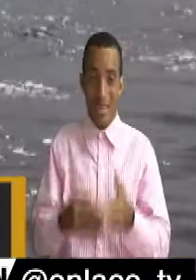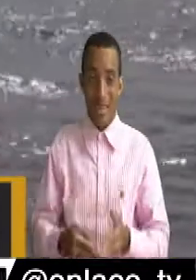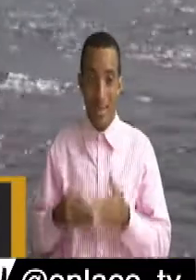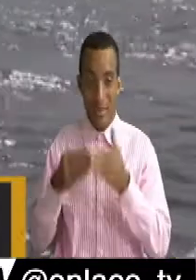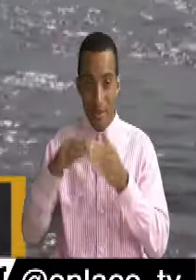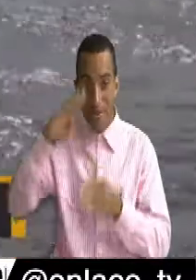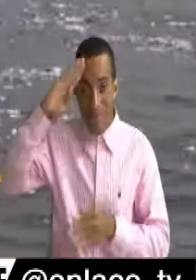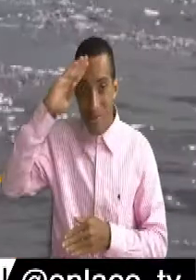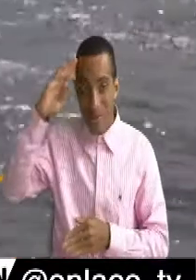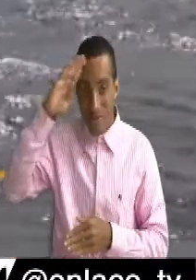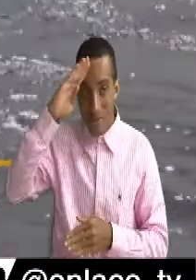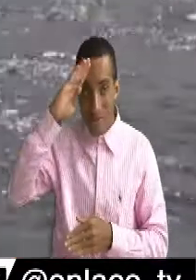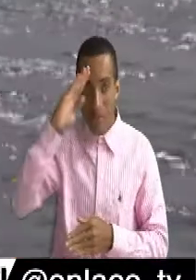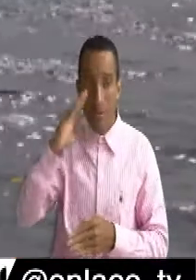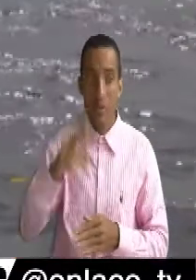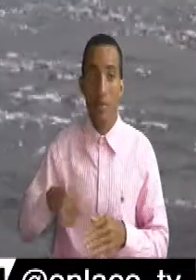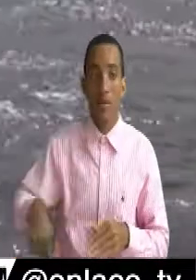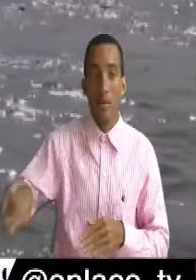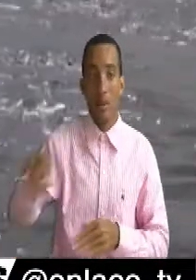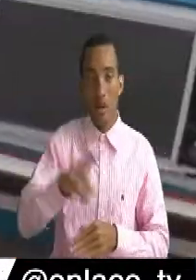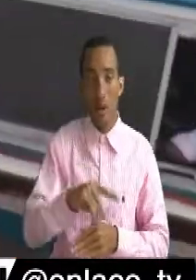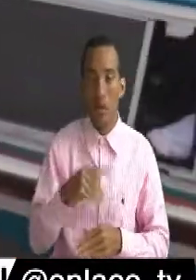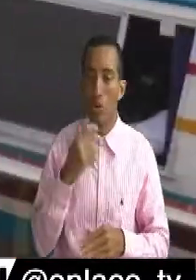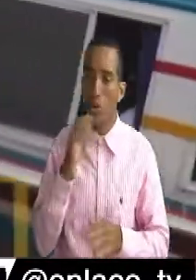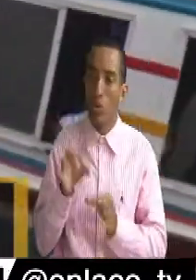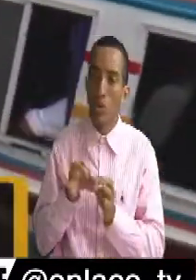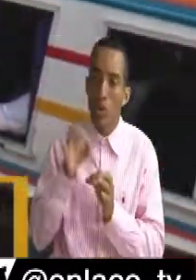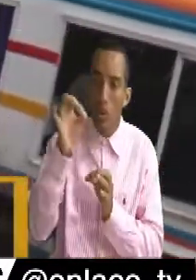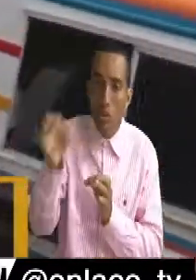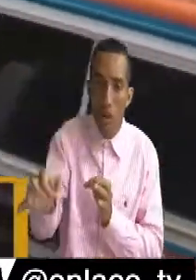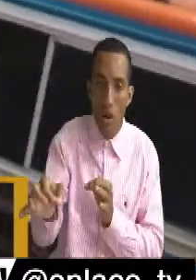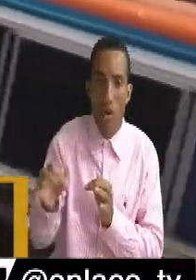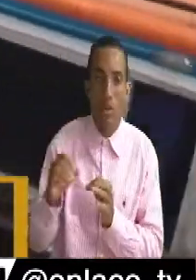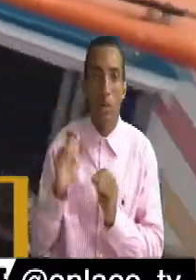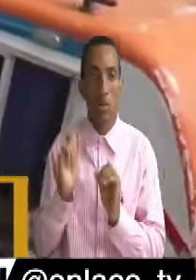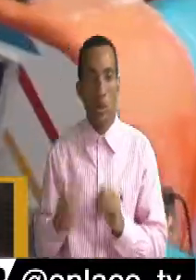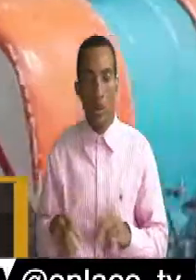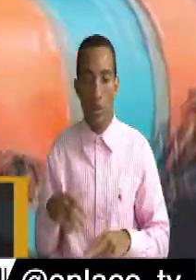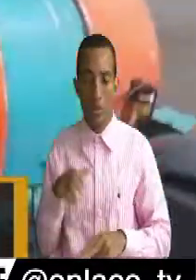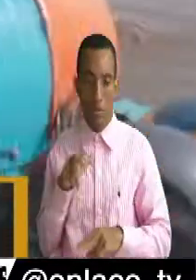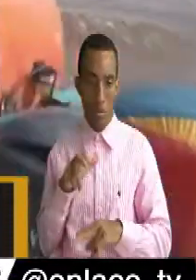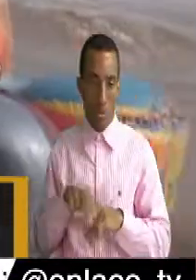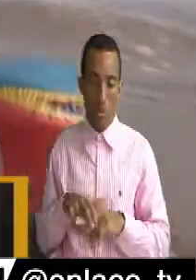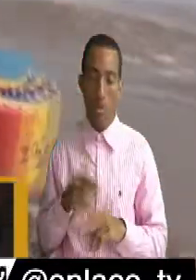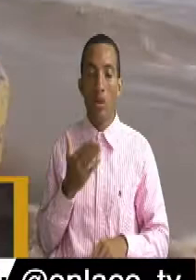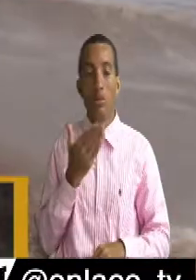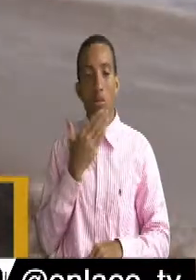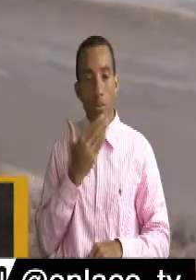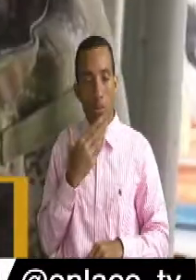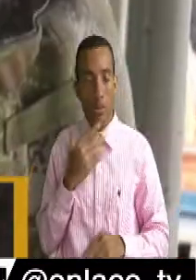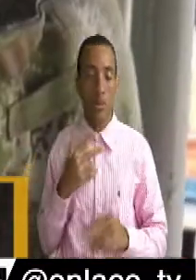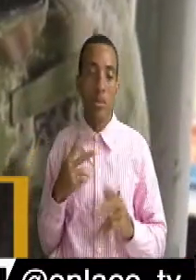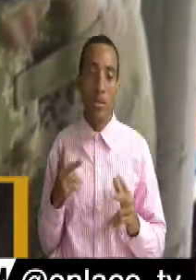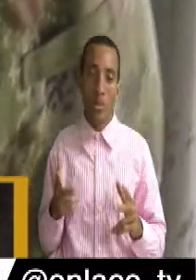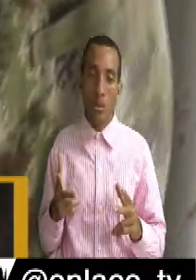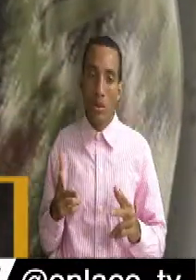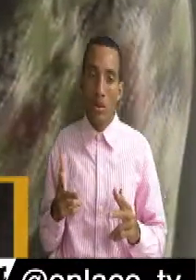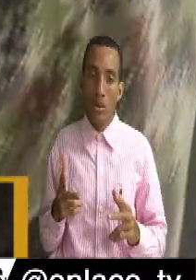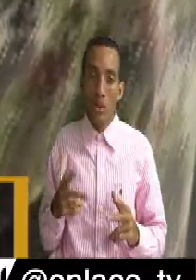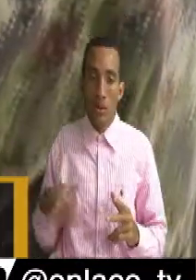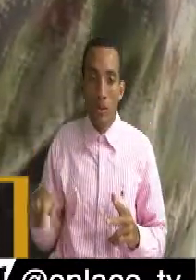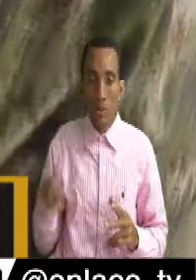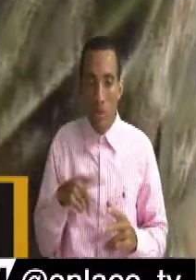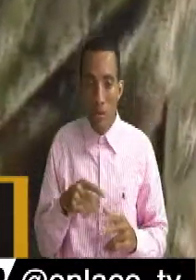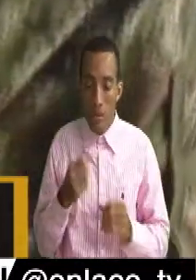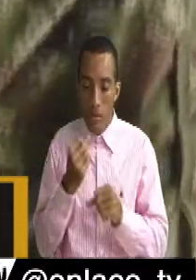esta base permite que los pasajeros que viajan hacia poblaciones ribereñas se sientan más seguros. En medio de los mismos, las autoridades confirman que los